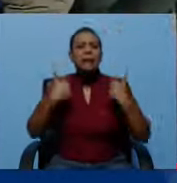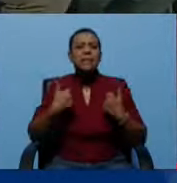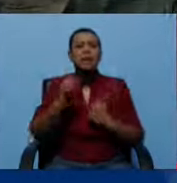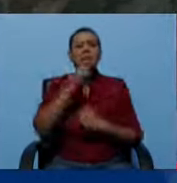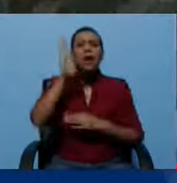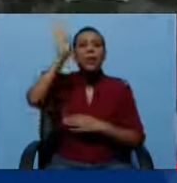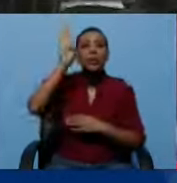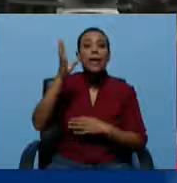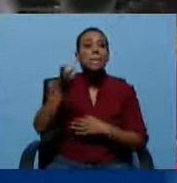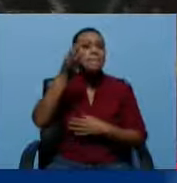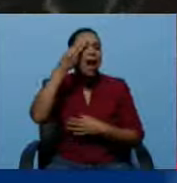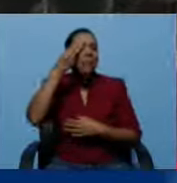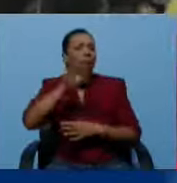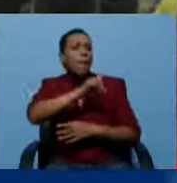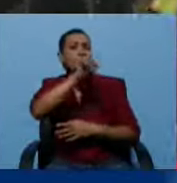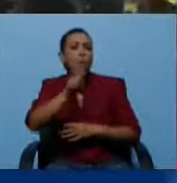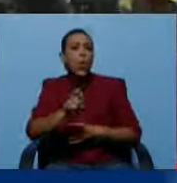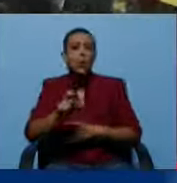¿Y magallaneros?